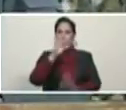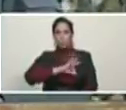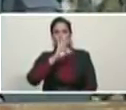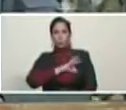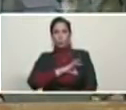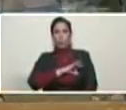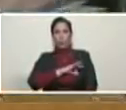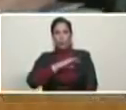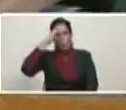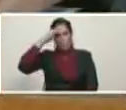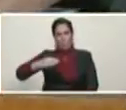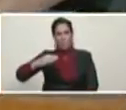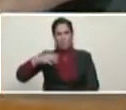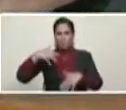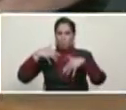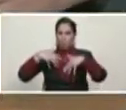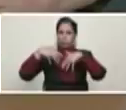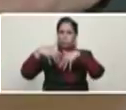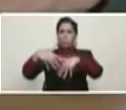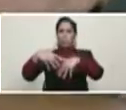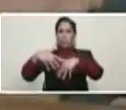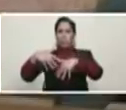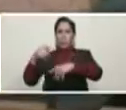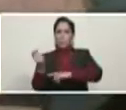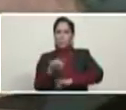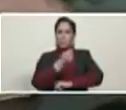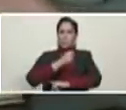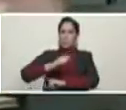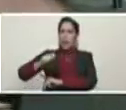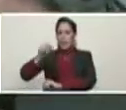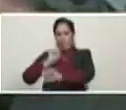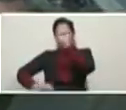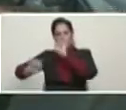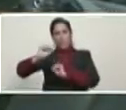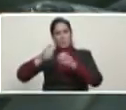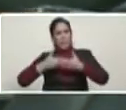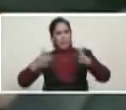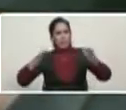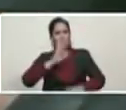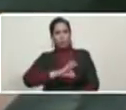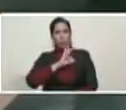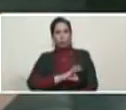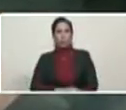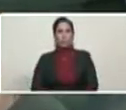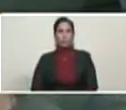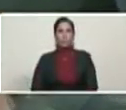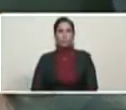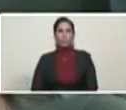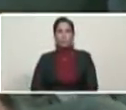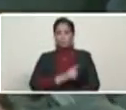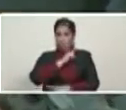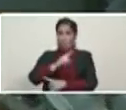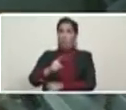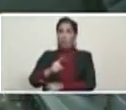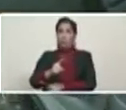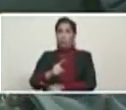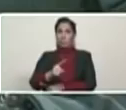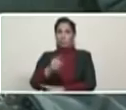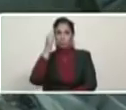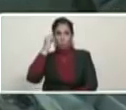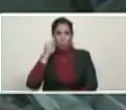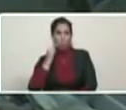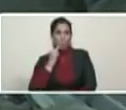Los militares empañan su espada en defensa de las garantías sociales. Un mandato